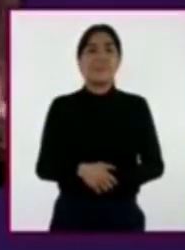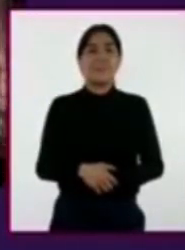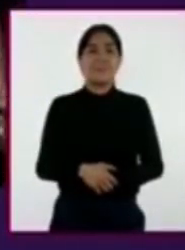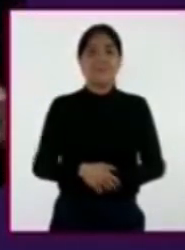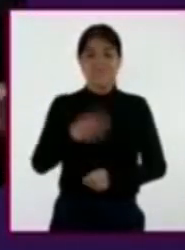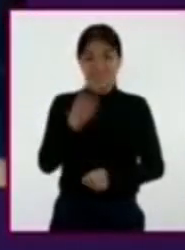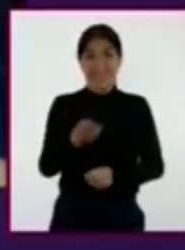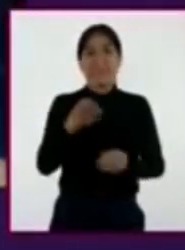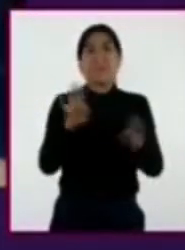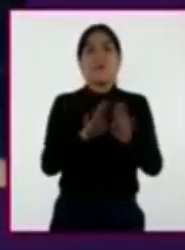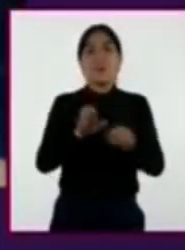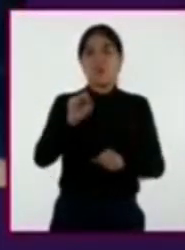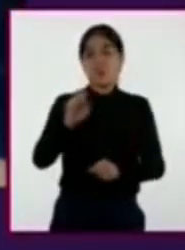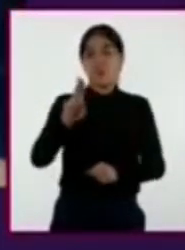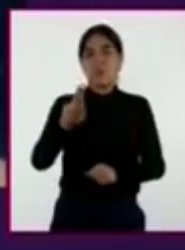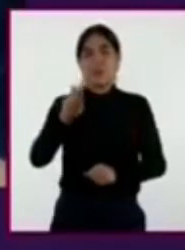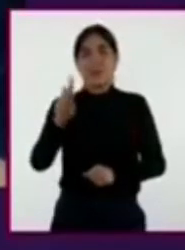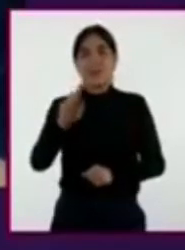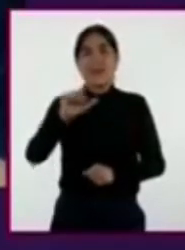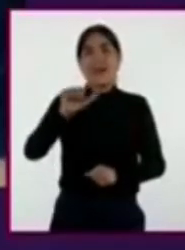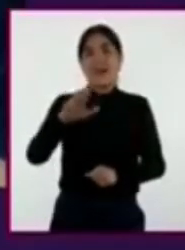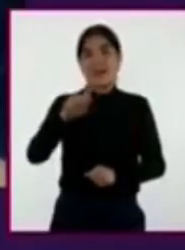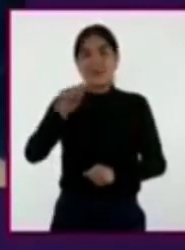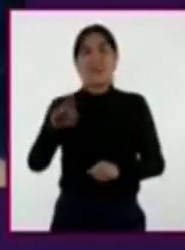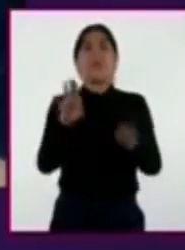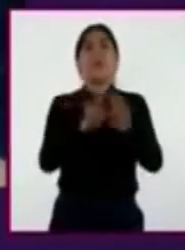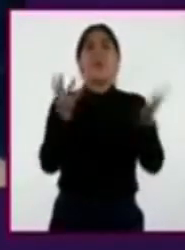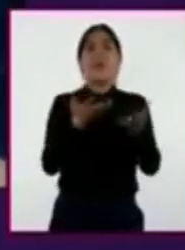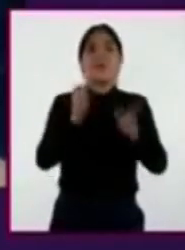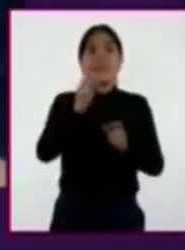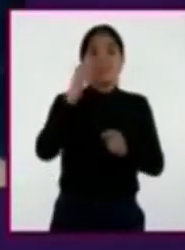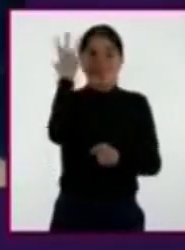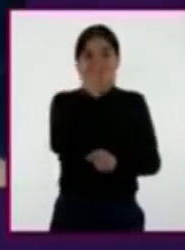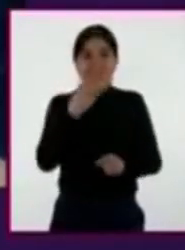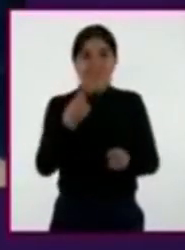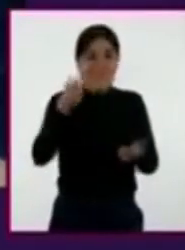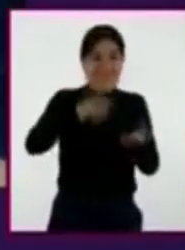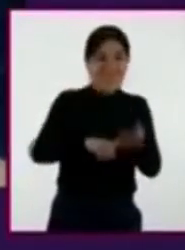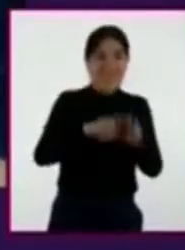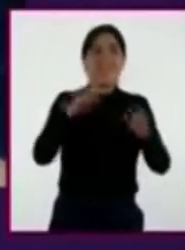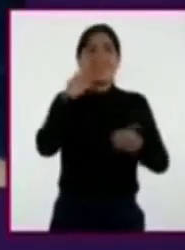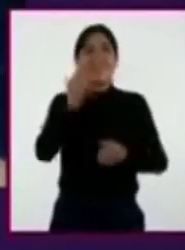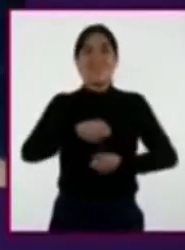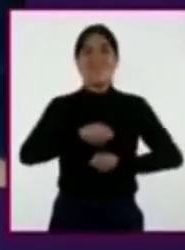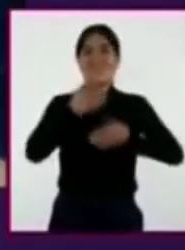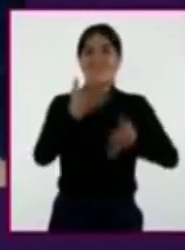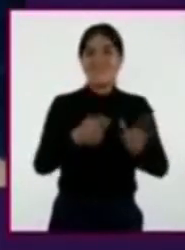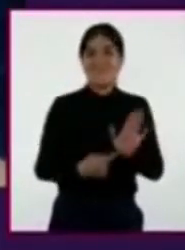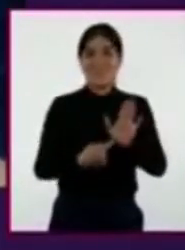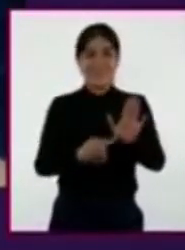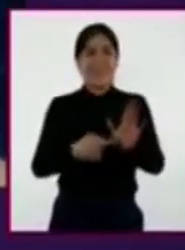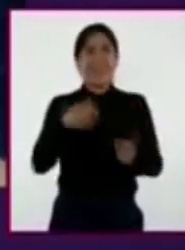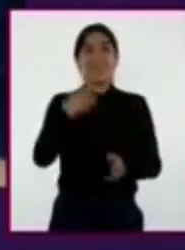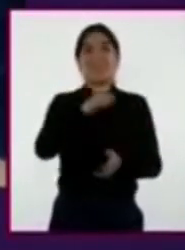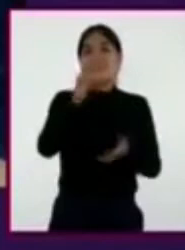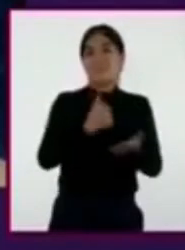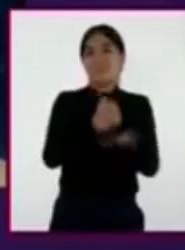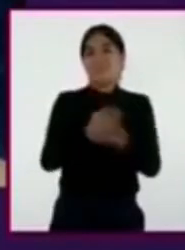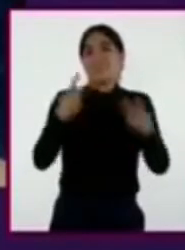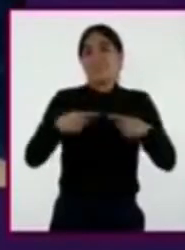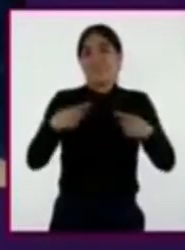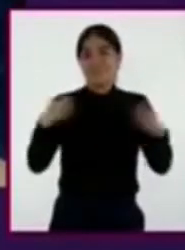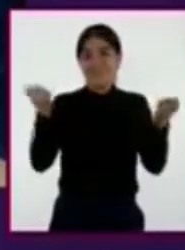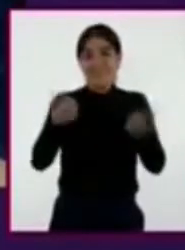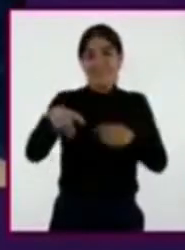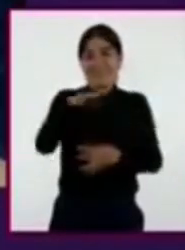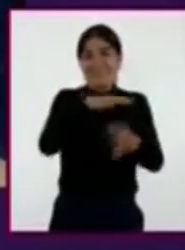Entonces el hacer street art es un poco el poder embellecer a través de lo que queremos nosotros expresar. Esta ciudad que pues todos vivimos, ¿no? Es un poco